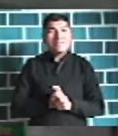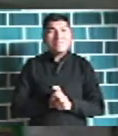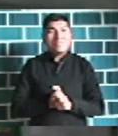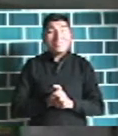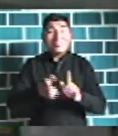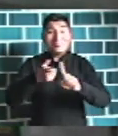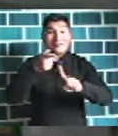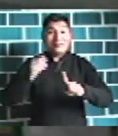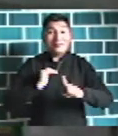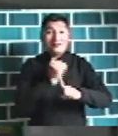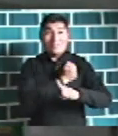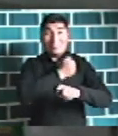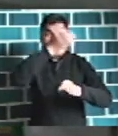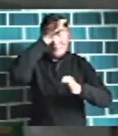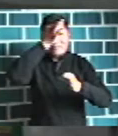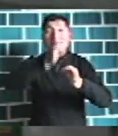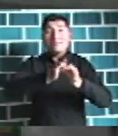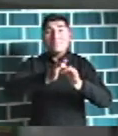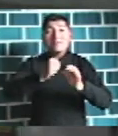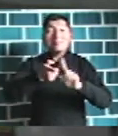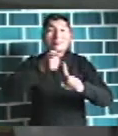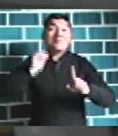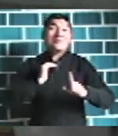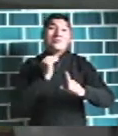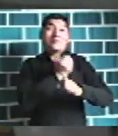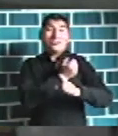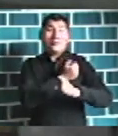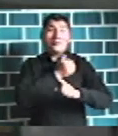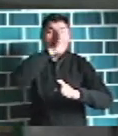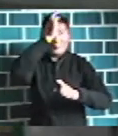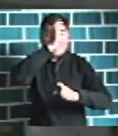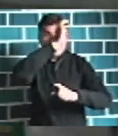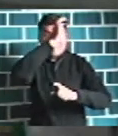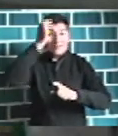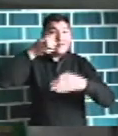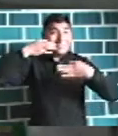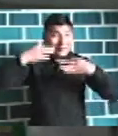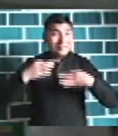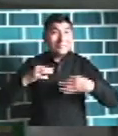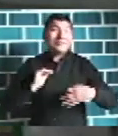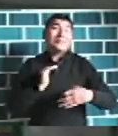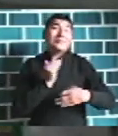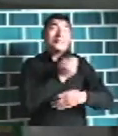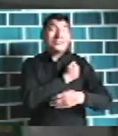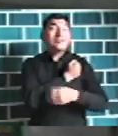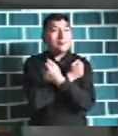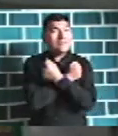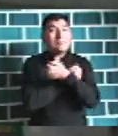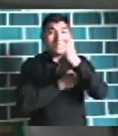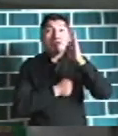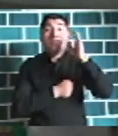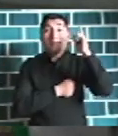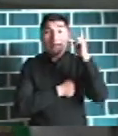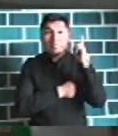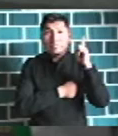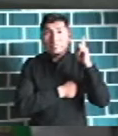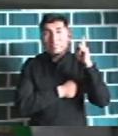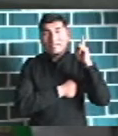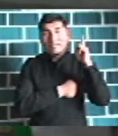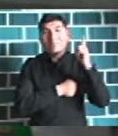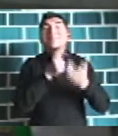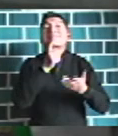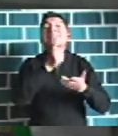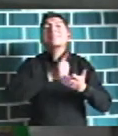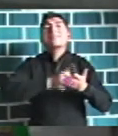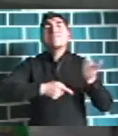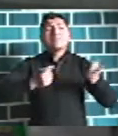desde nuestra fe desde nuestro catolicismo desde nuestro amor adiós qué